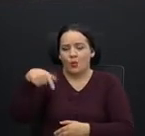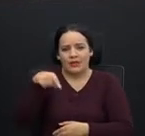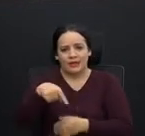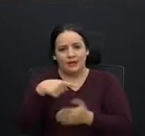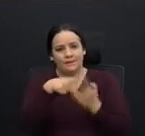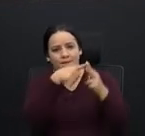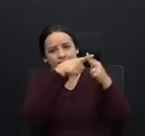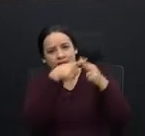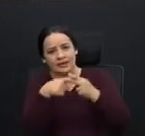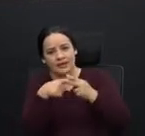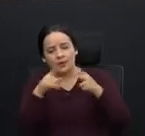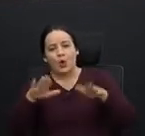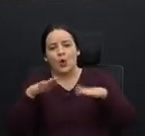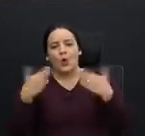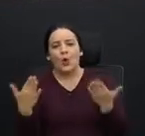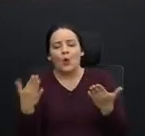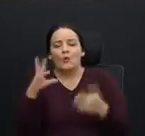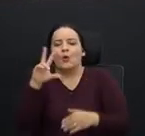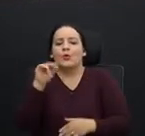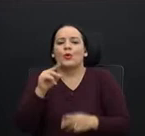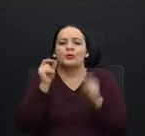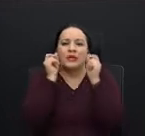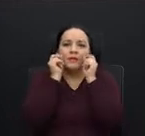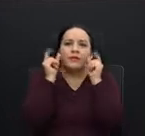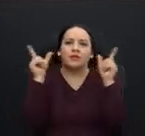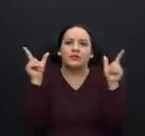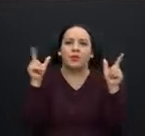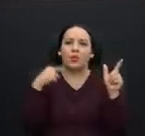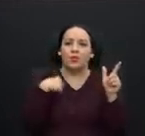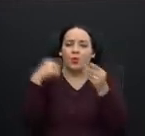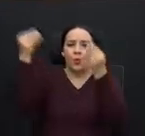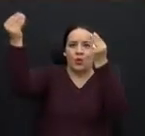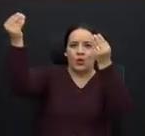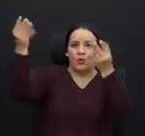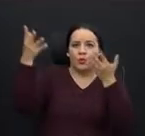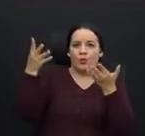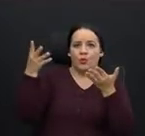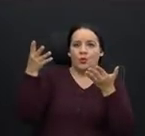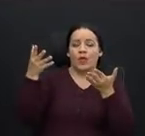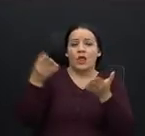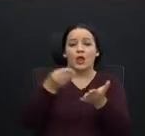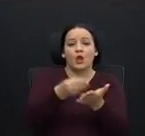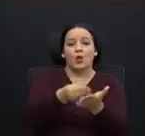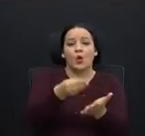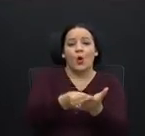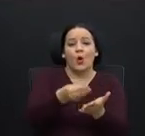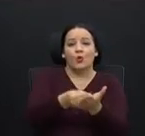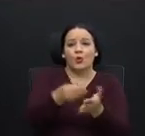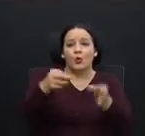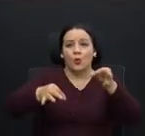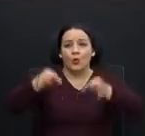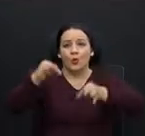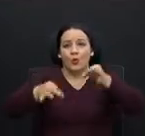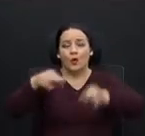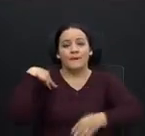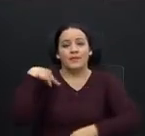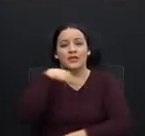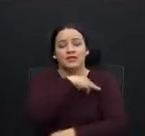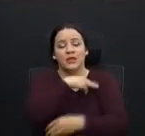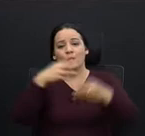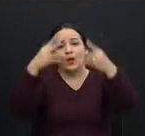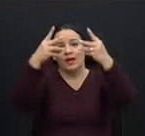se va a impresionar uno si le comunican que en cobros judiciales del Ministerio de